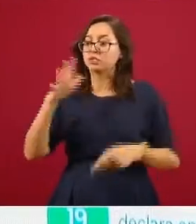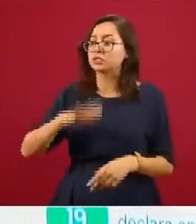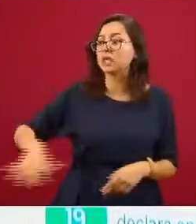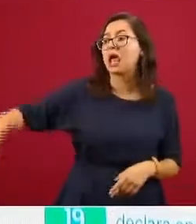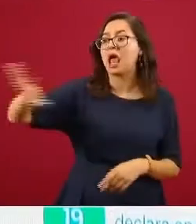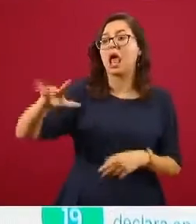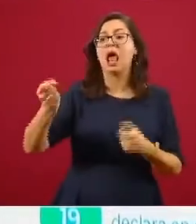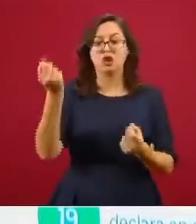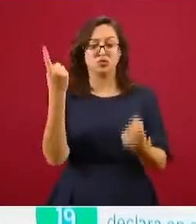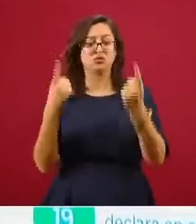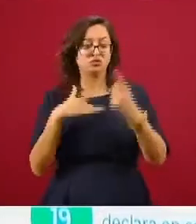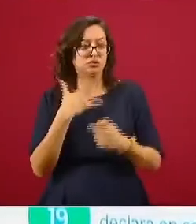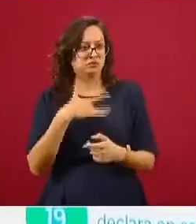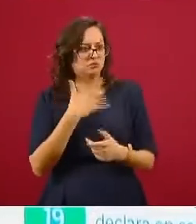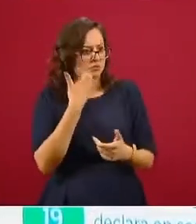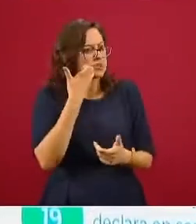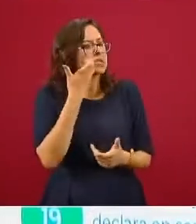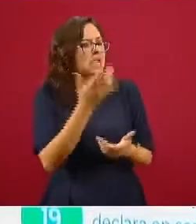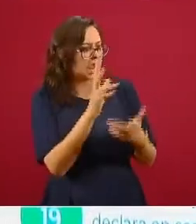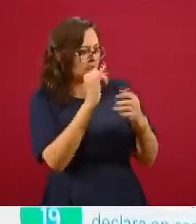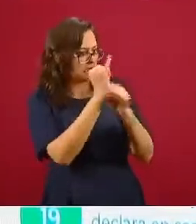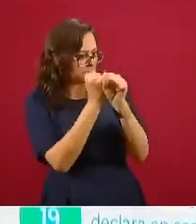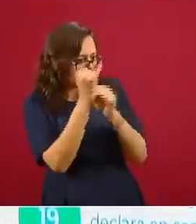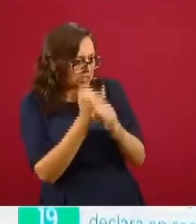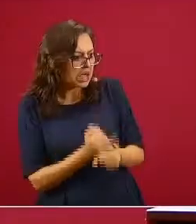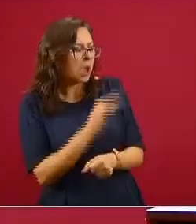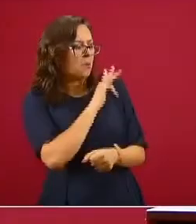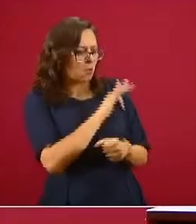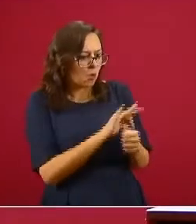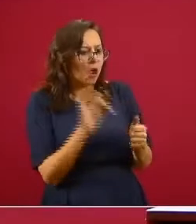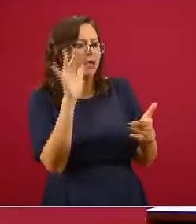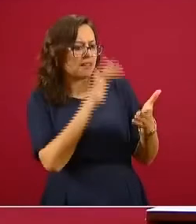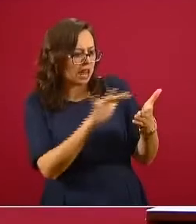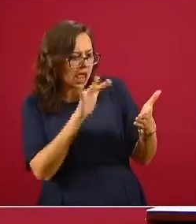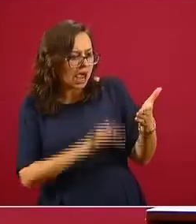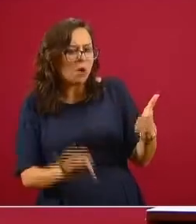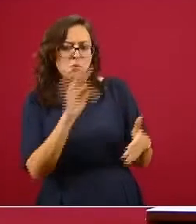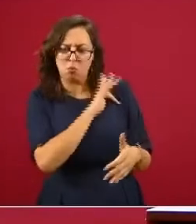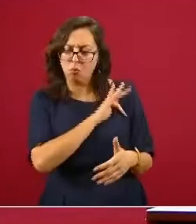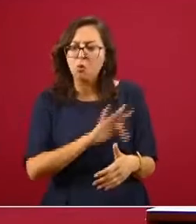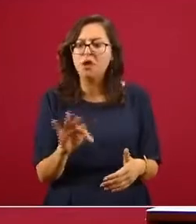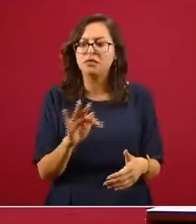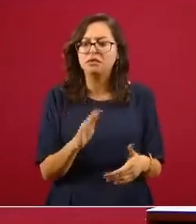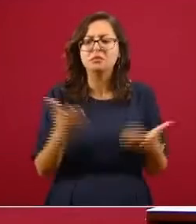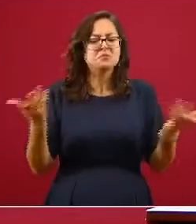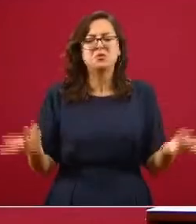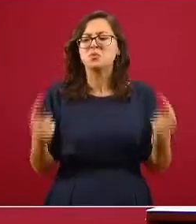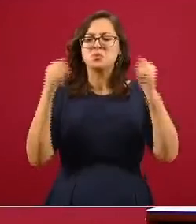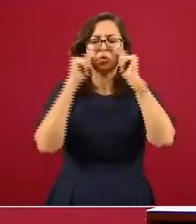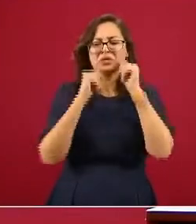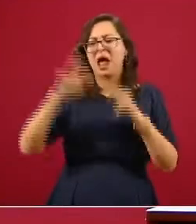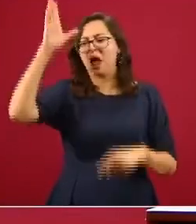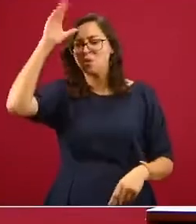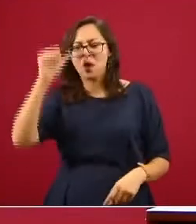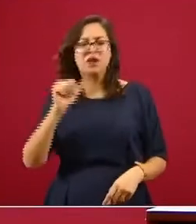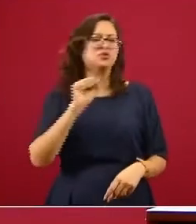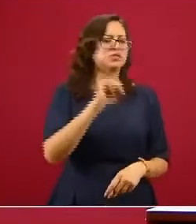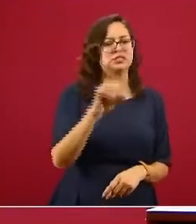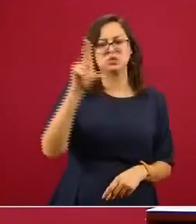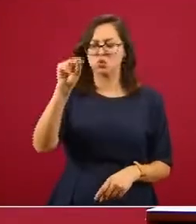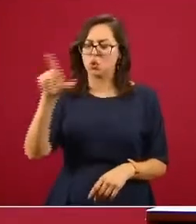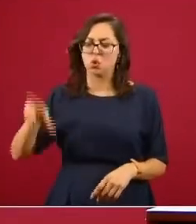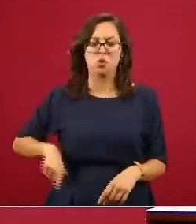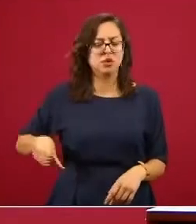gente que tiene interés en analizar datos, tiene capacidades para hacerlo, y estén o no de acuerdo con el gobierno,